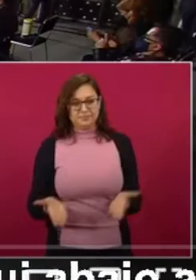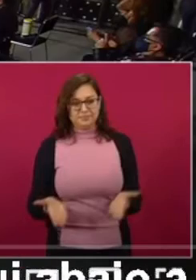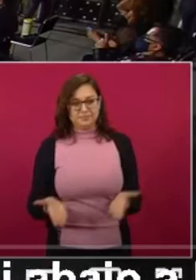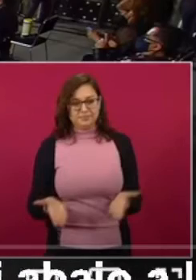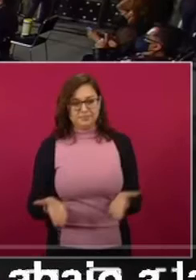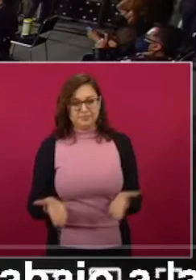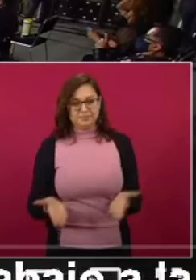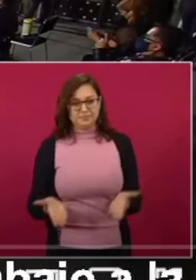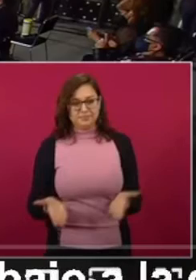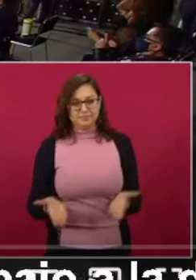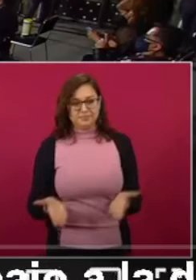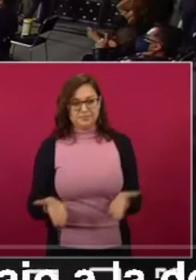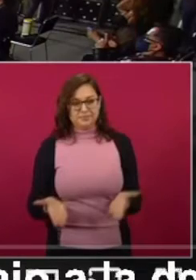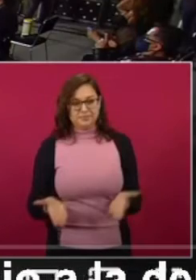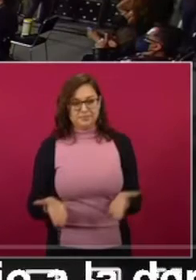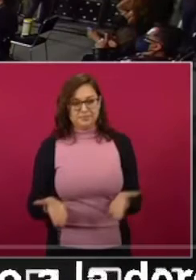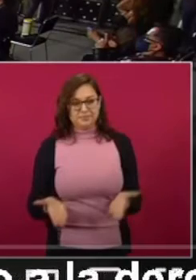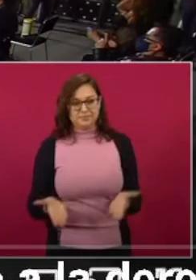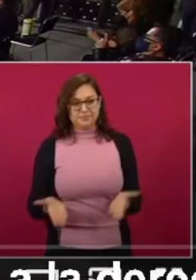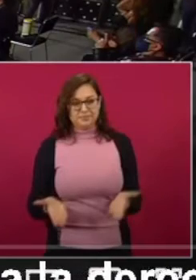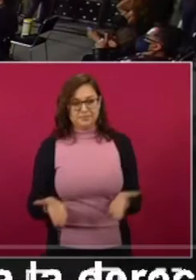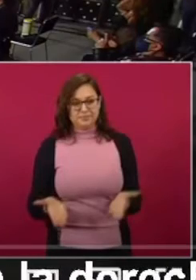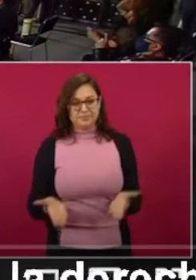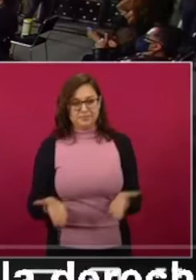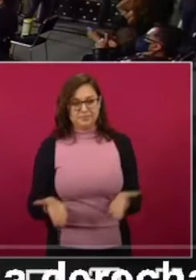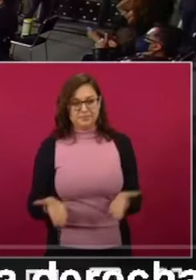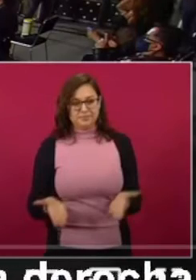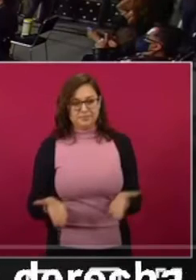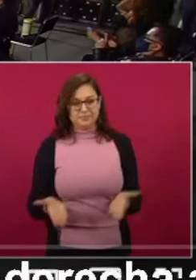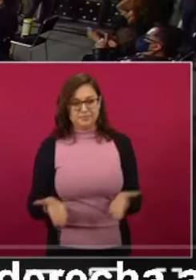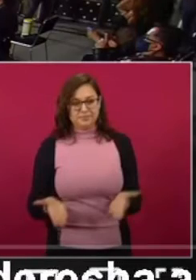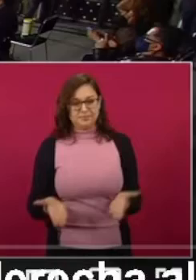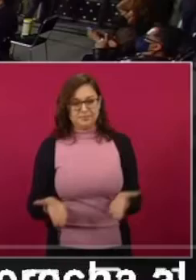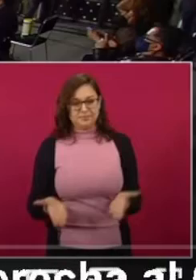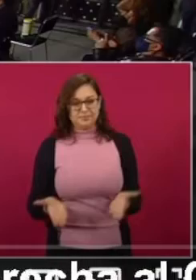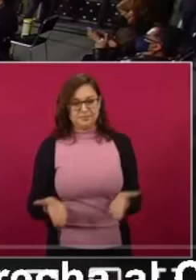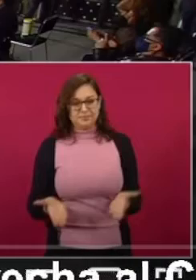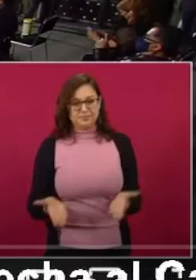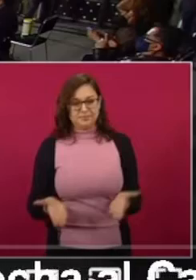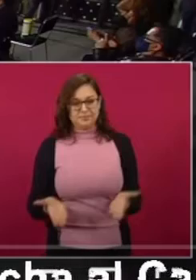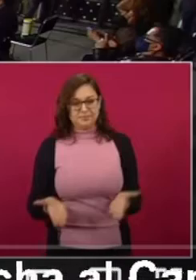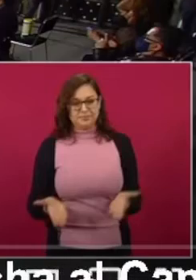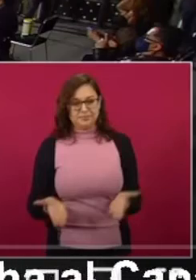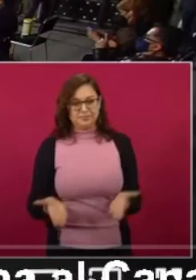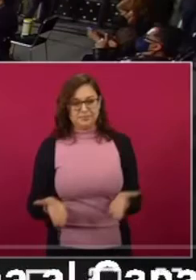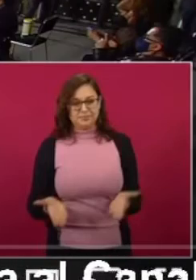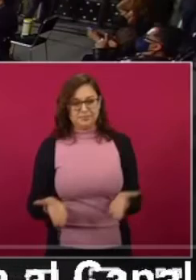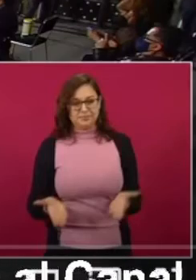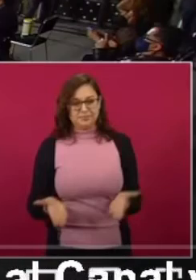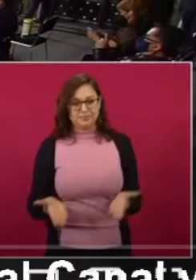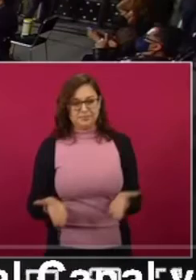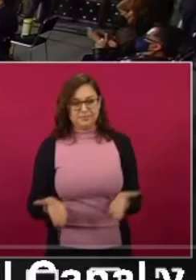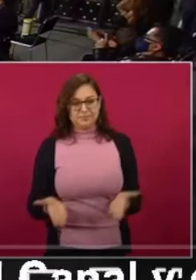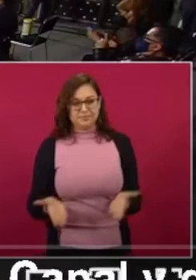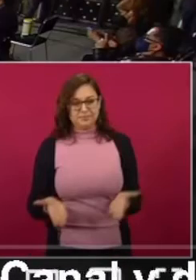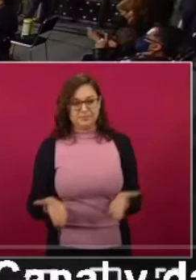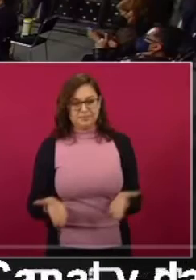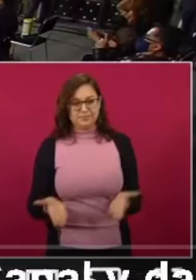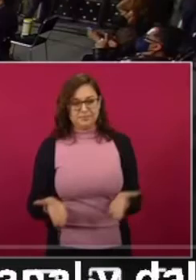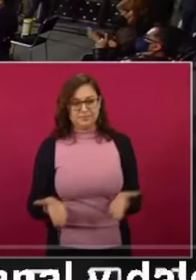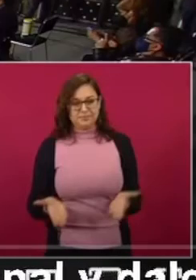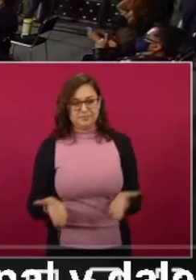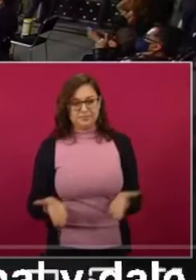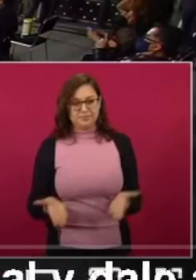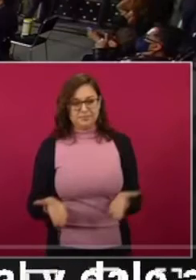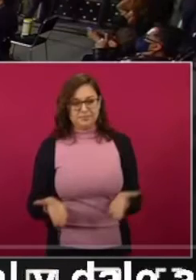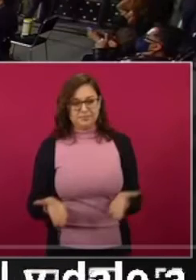desajustado en mis pensamientos amigos de lo que está haciendo méxico que a dónde va a llegar